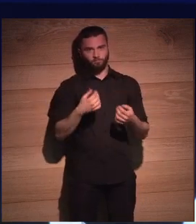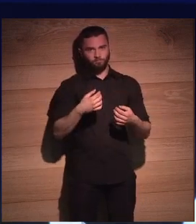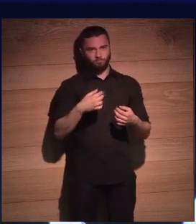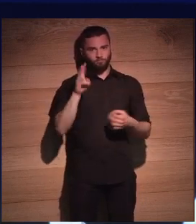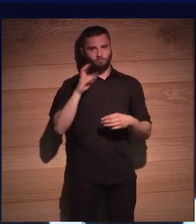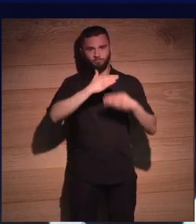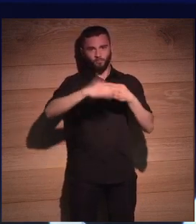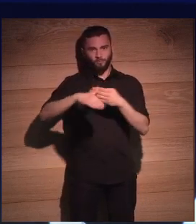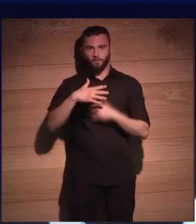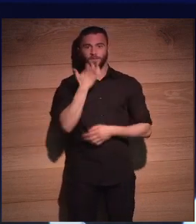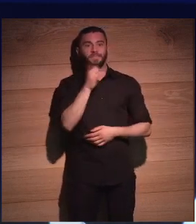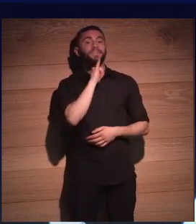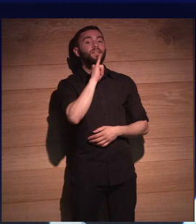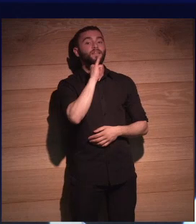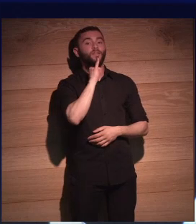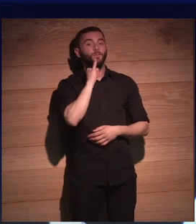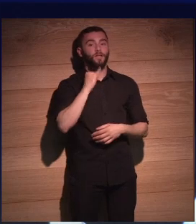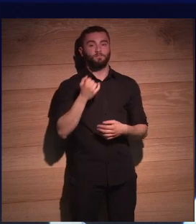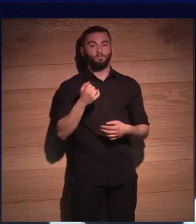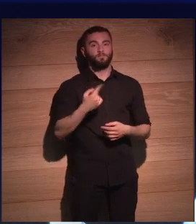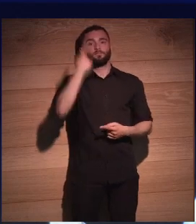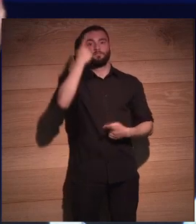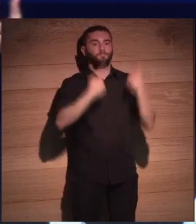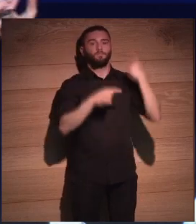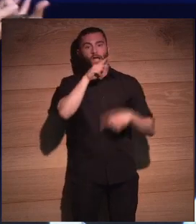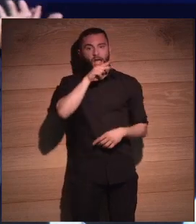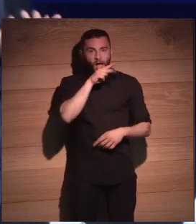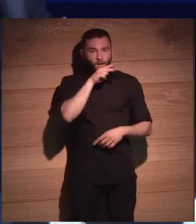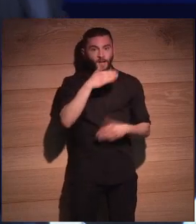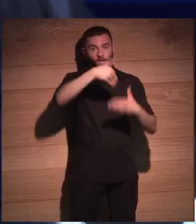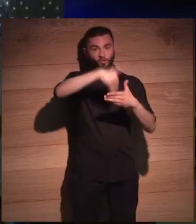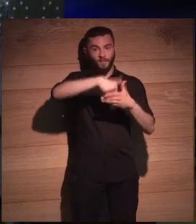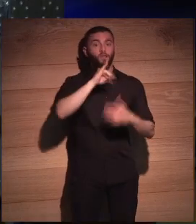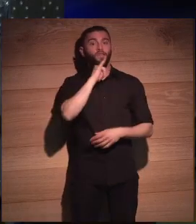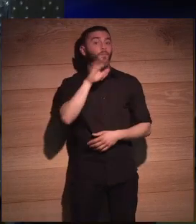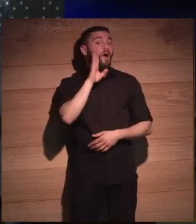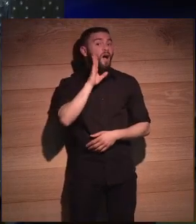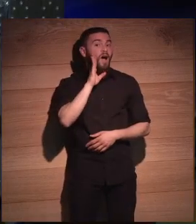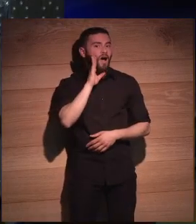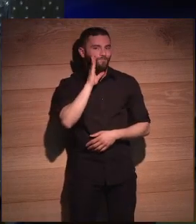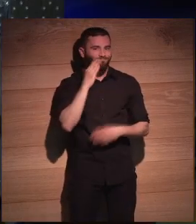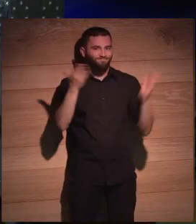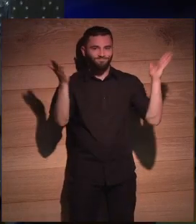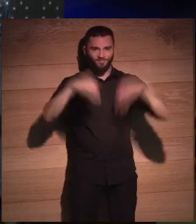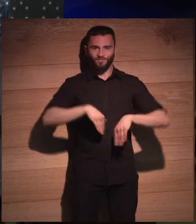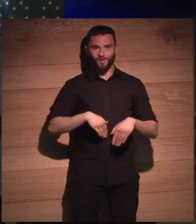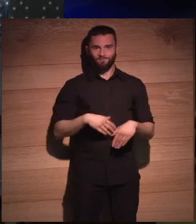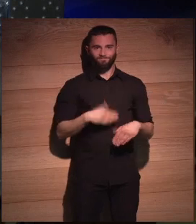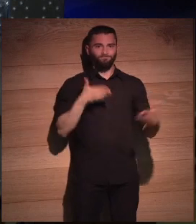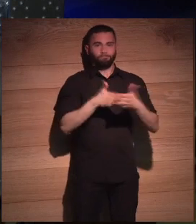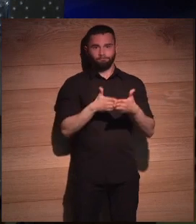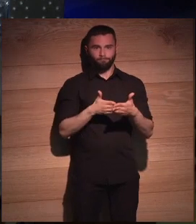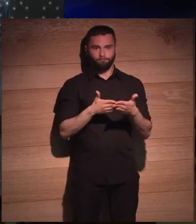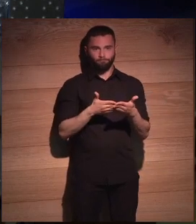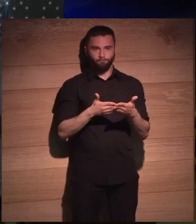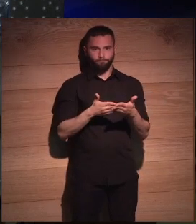solo habla determinados idiomas en determinadas áreas del mundo y donde el contenido disponible en esos idiomas es prácticamente inexistente. Este es otro de